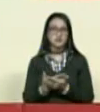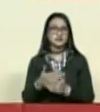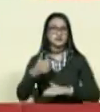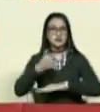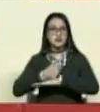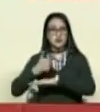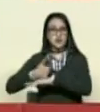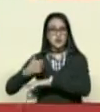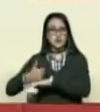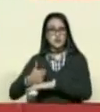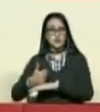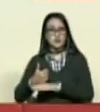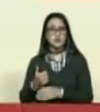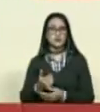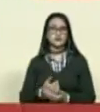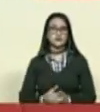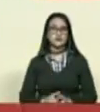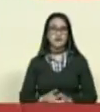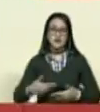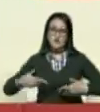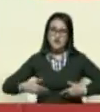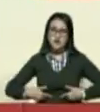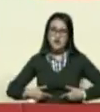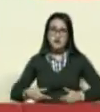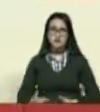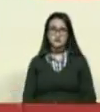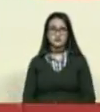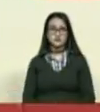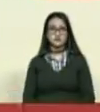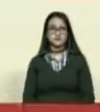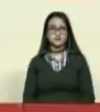Jair Avendaño por su esfuerzo.